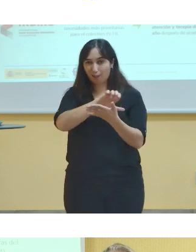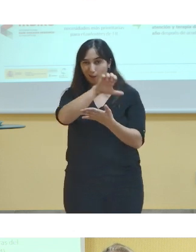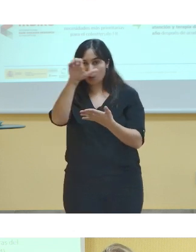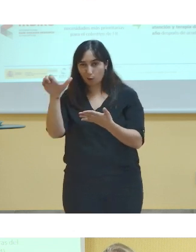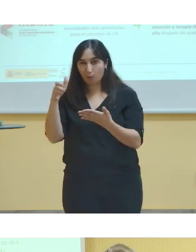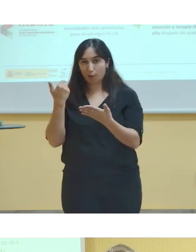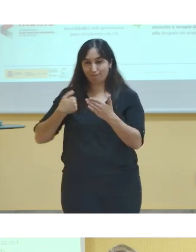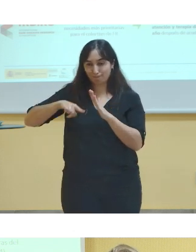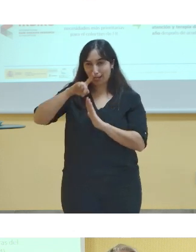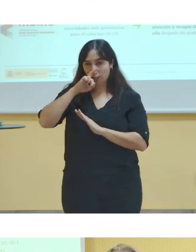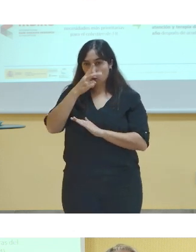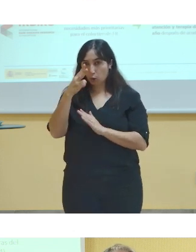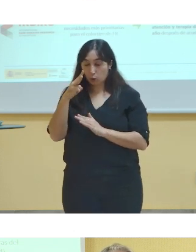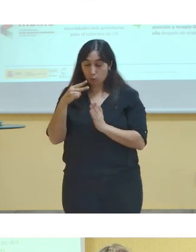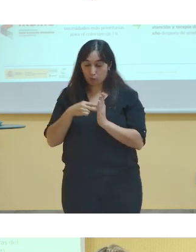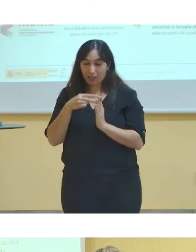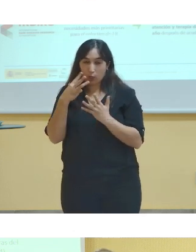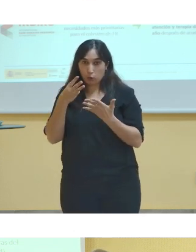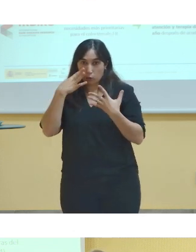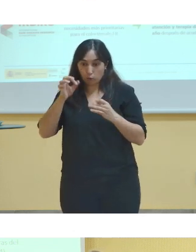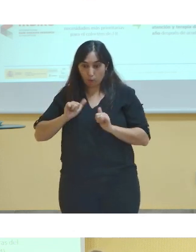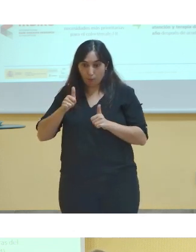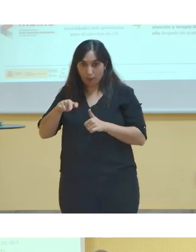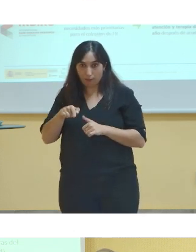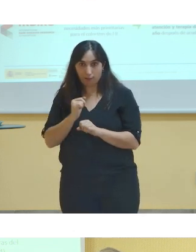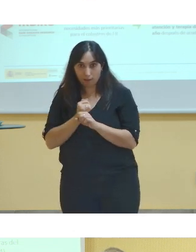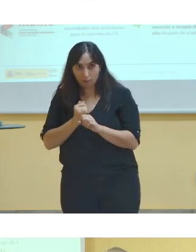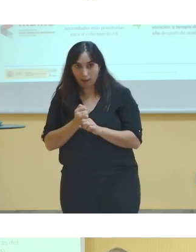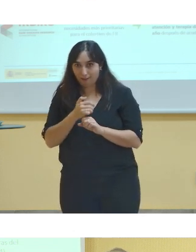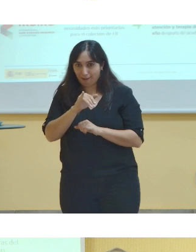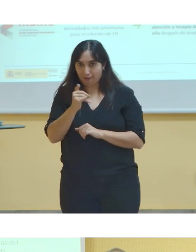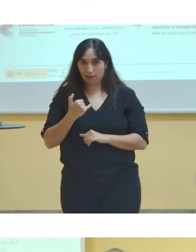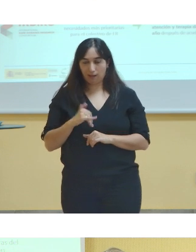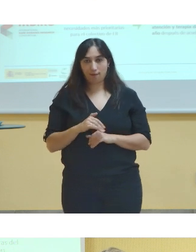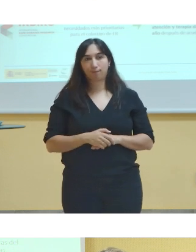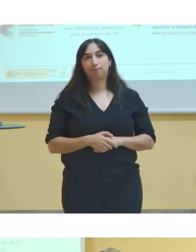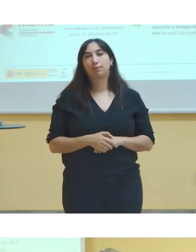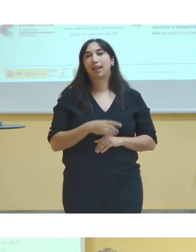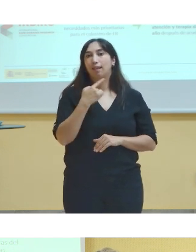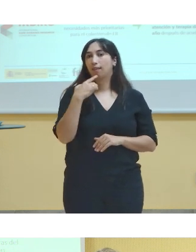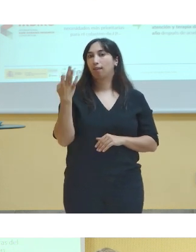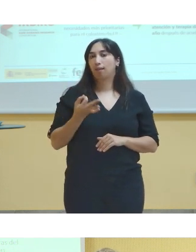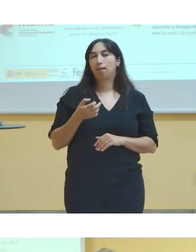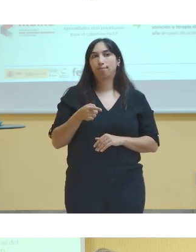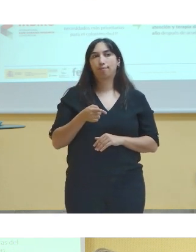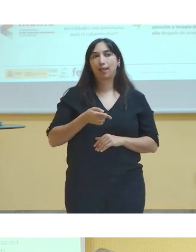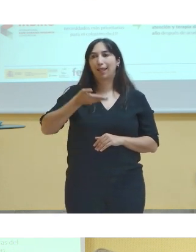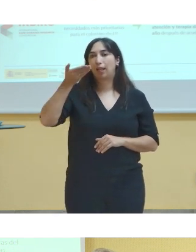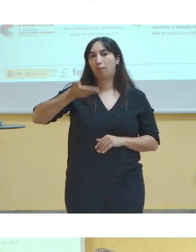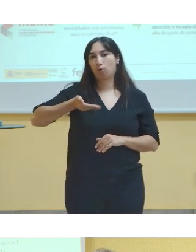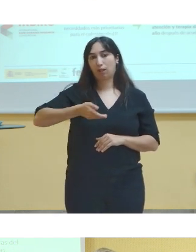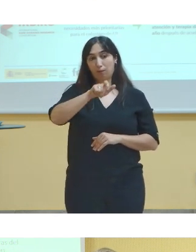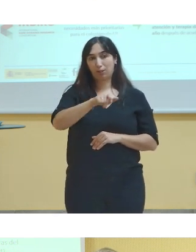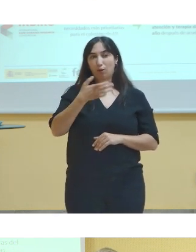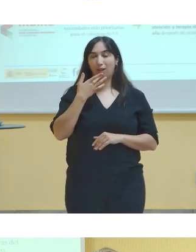ya figuraban en 2008, cuando yo empecé a trabajar en enfermedades raras. Se decía lo relevante que era que las personas